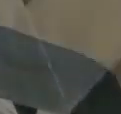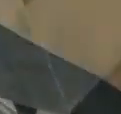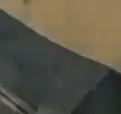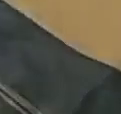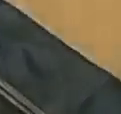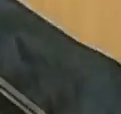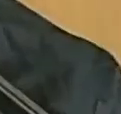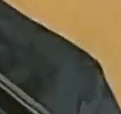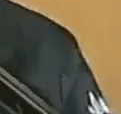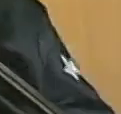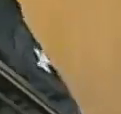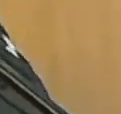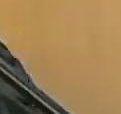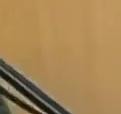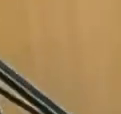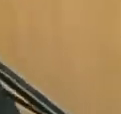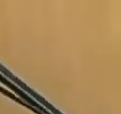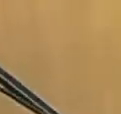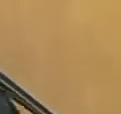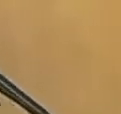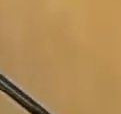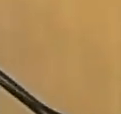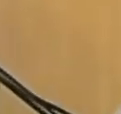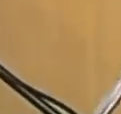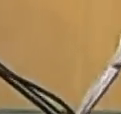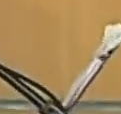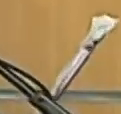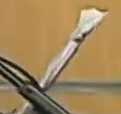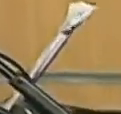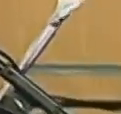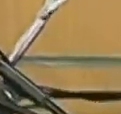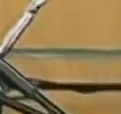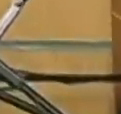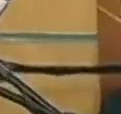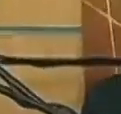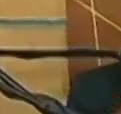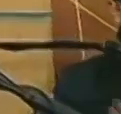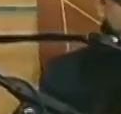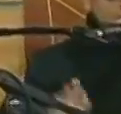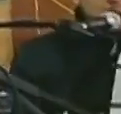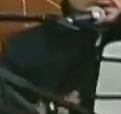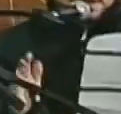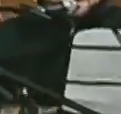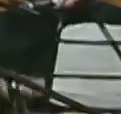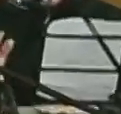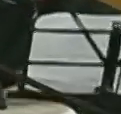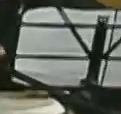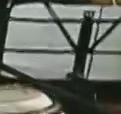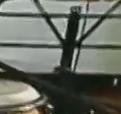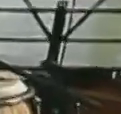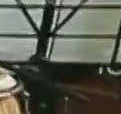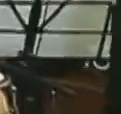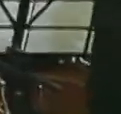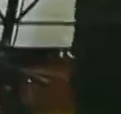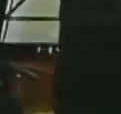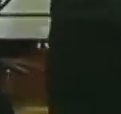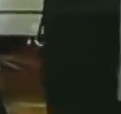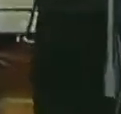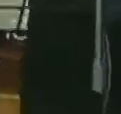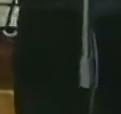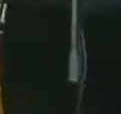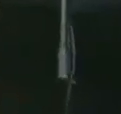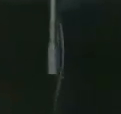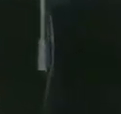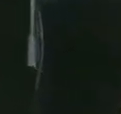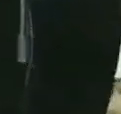el Petro, crecimiento soberano. El Petro es tuyo, el Petro es mío,